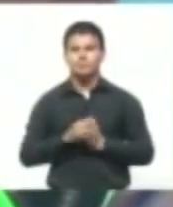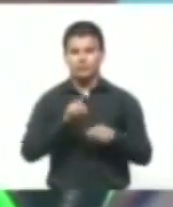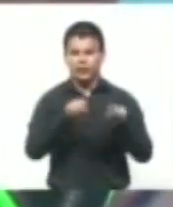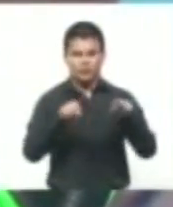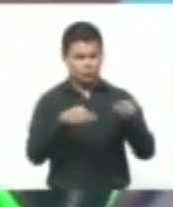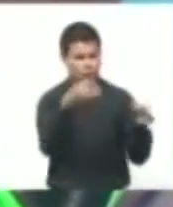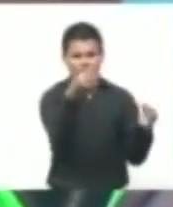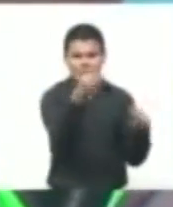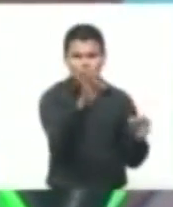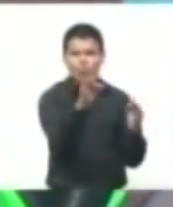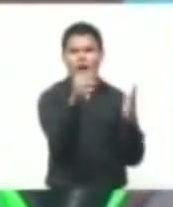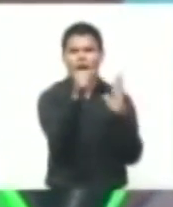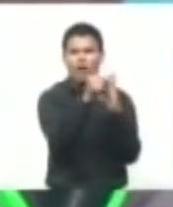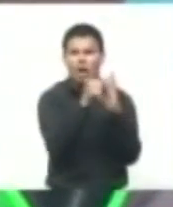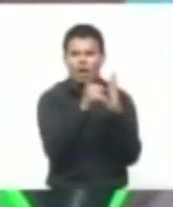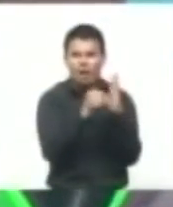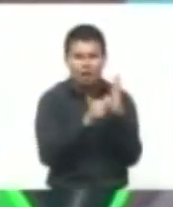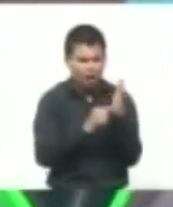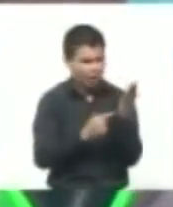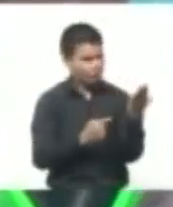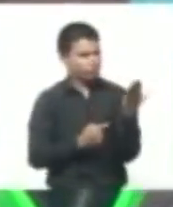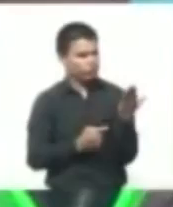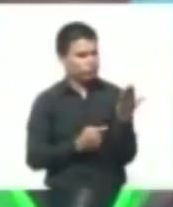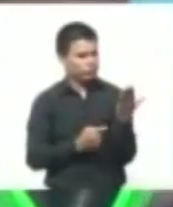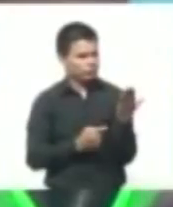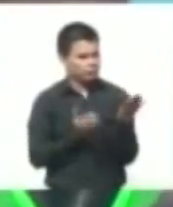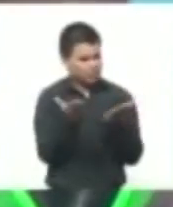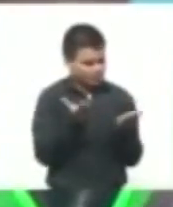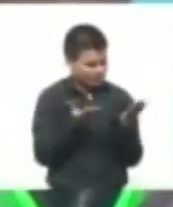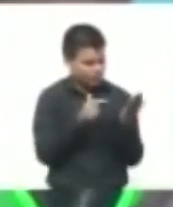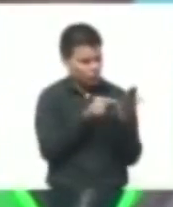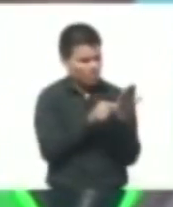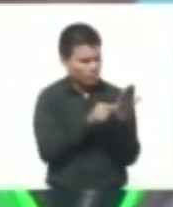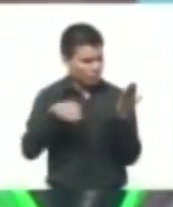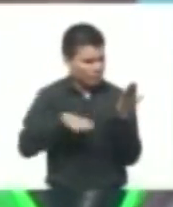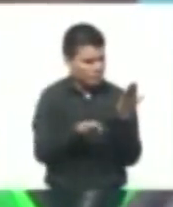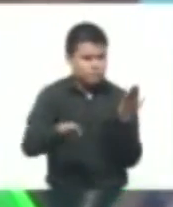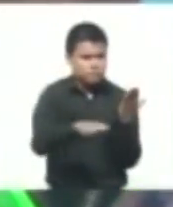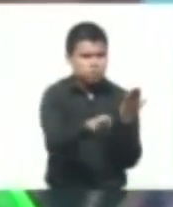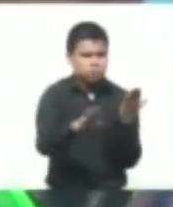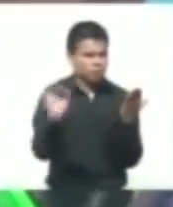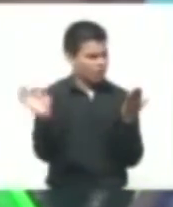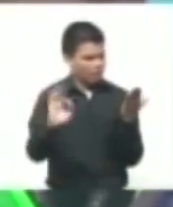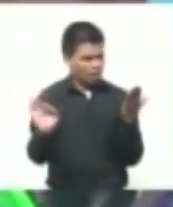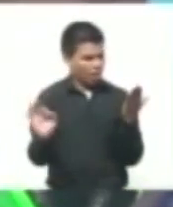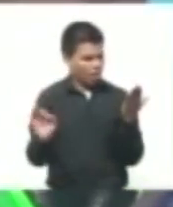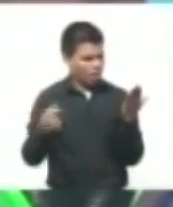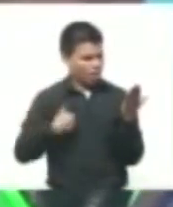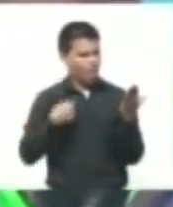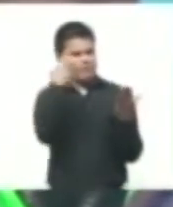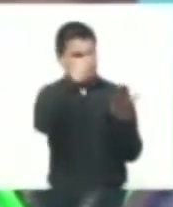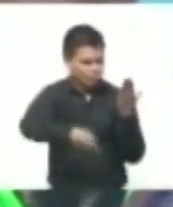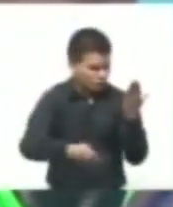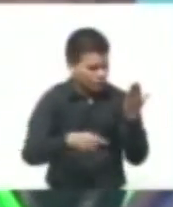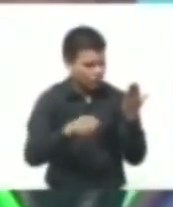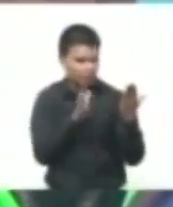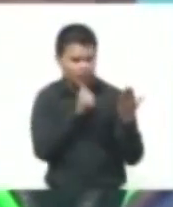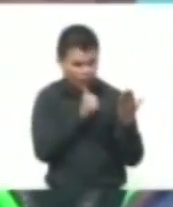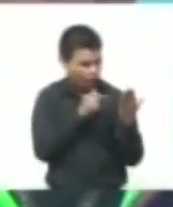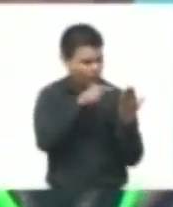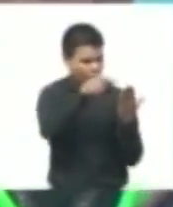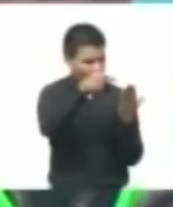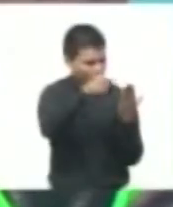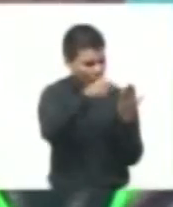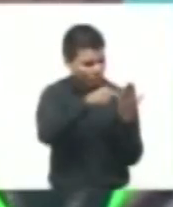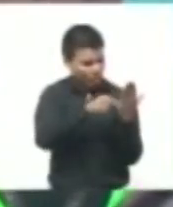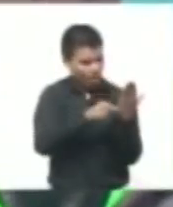los requisitos para poder circular en territorio colombiano, no tenían los permisos establecidos y